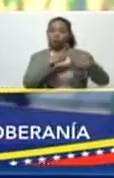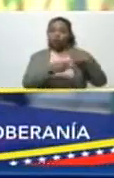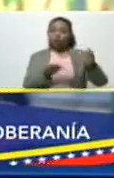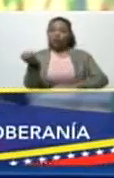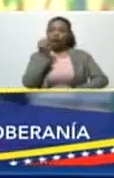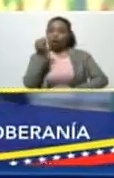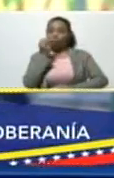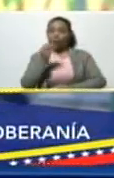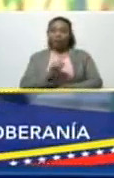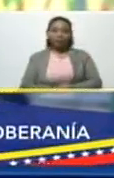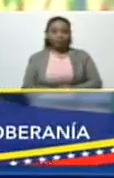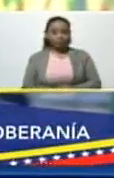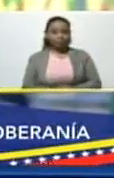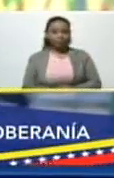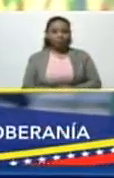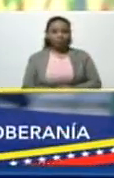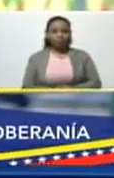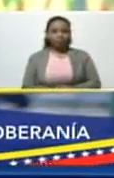alimentos,